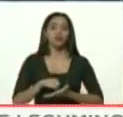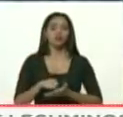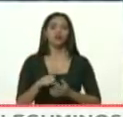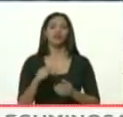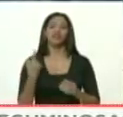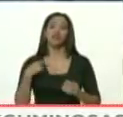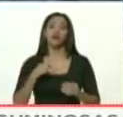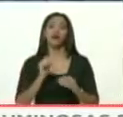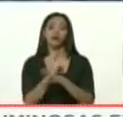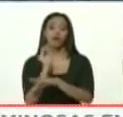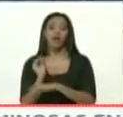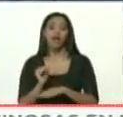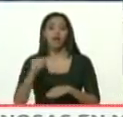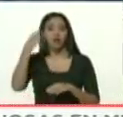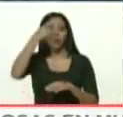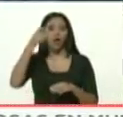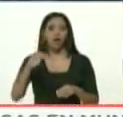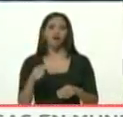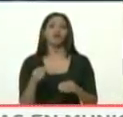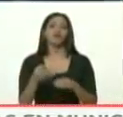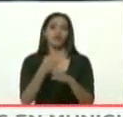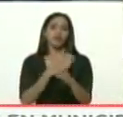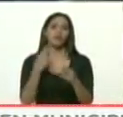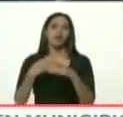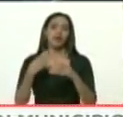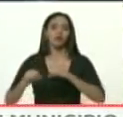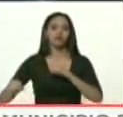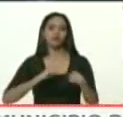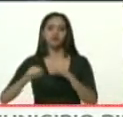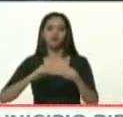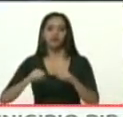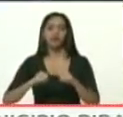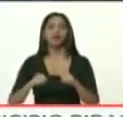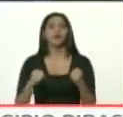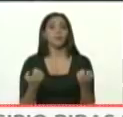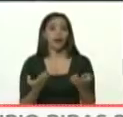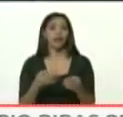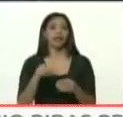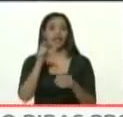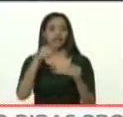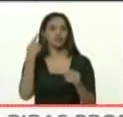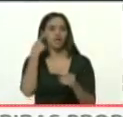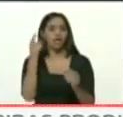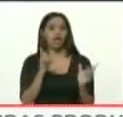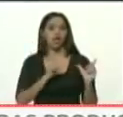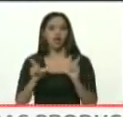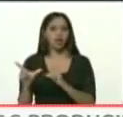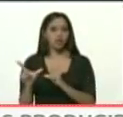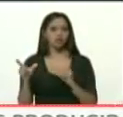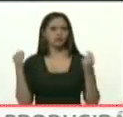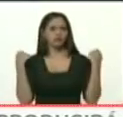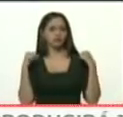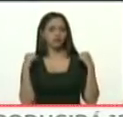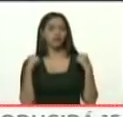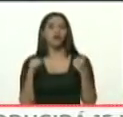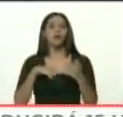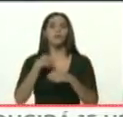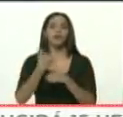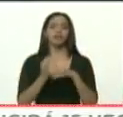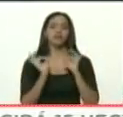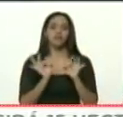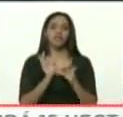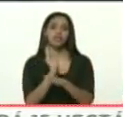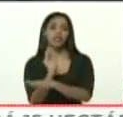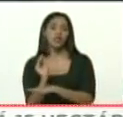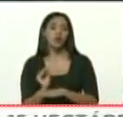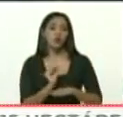población ante una amenaza sísmica, para que la población esté preparada, y hay un plan especial de